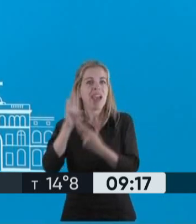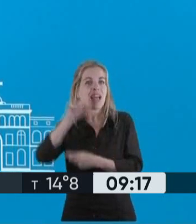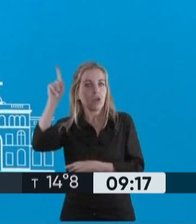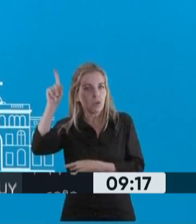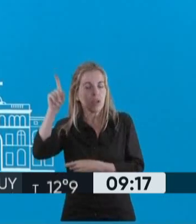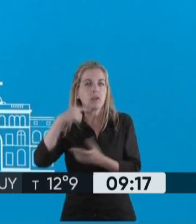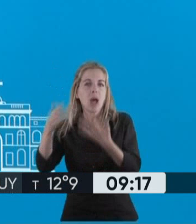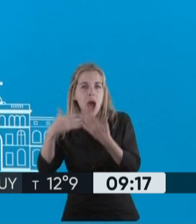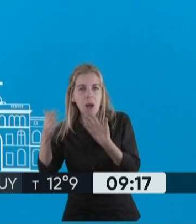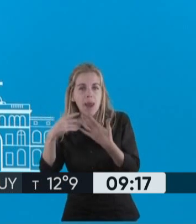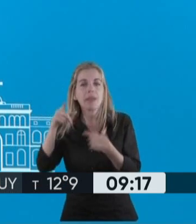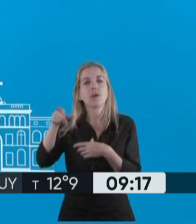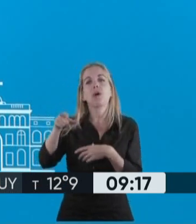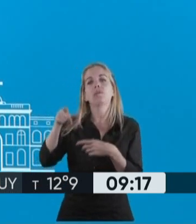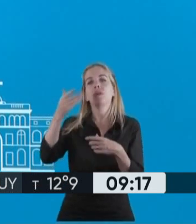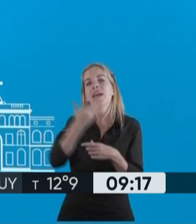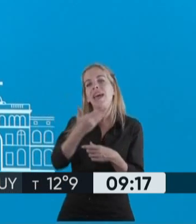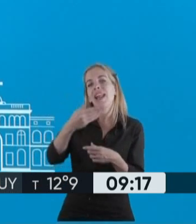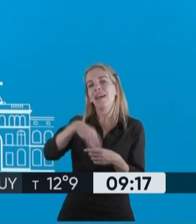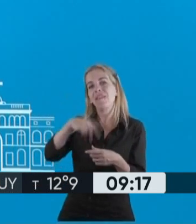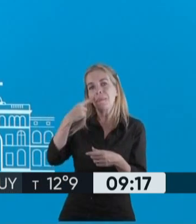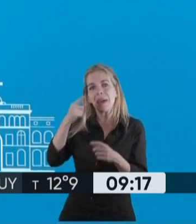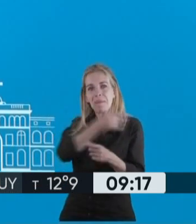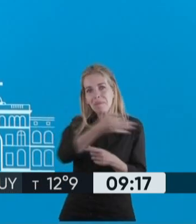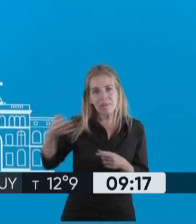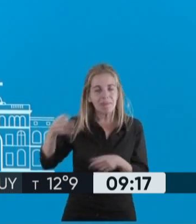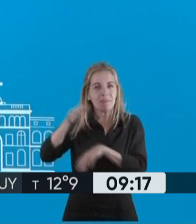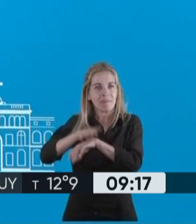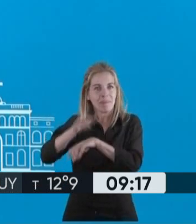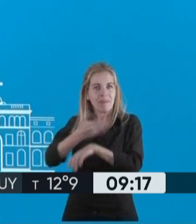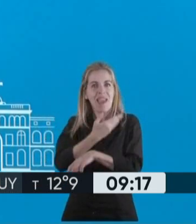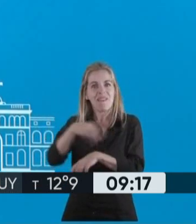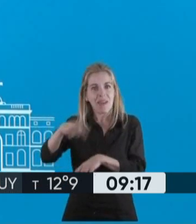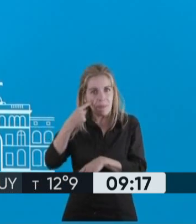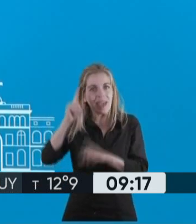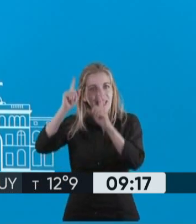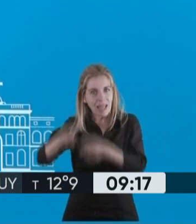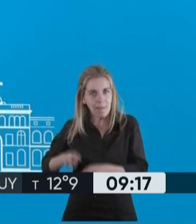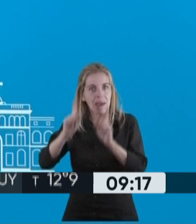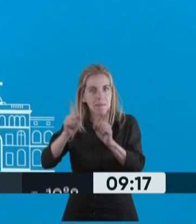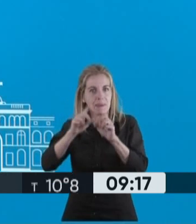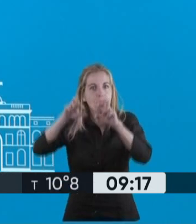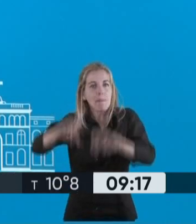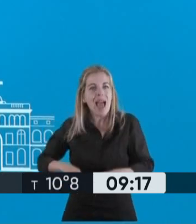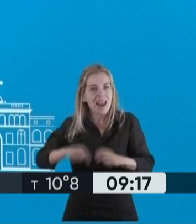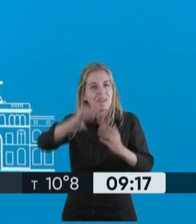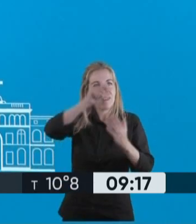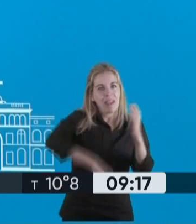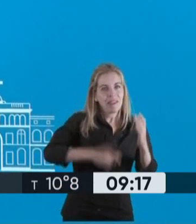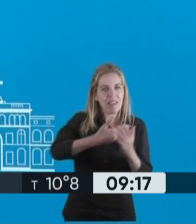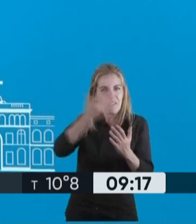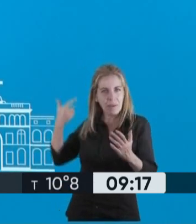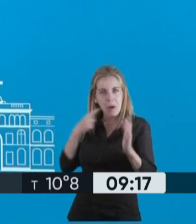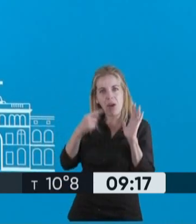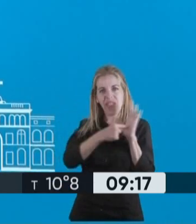de conversaciones y nosotros, tal como dice la titular del Fondo Monetario Internacional, y decía el programa en el momento en el que se firmó, había que